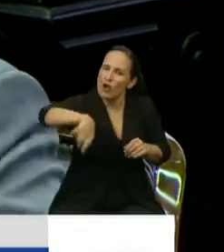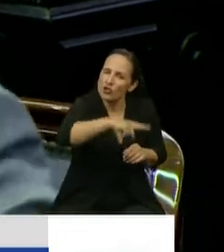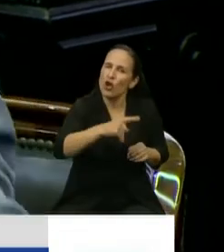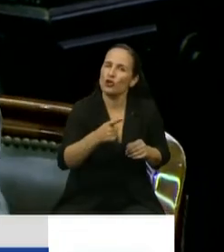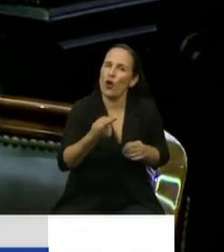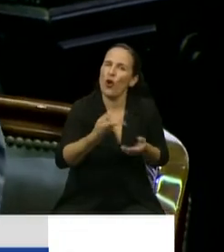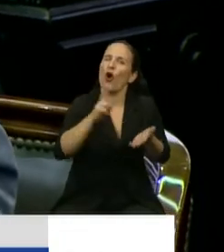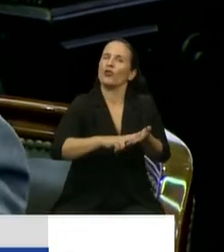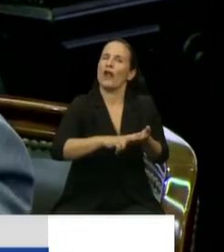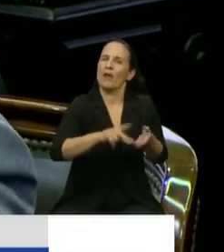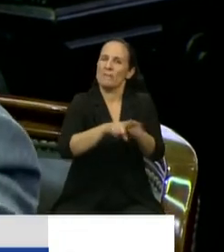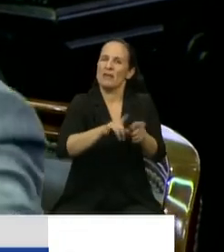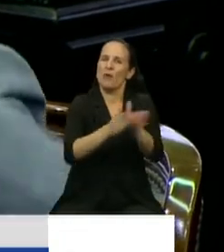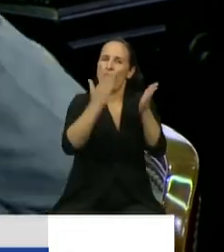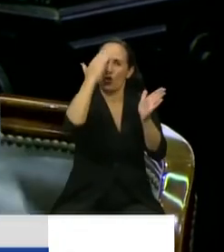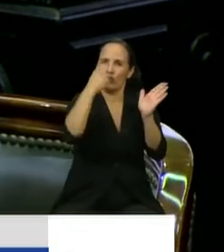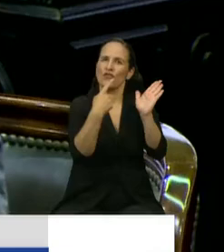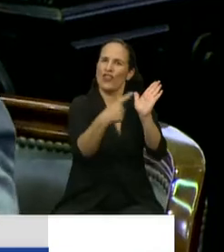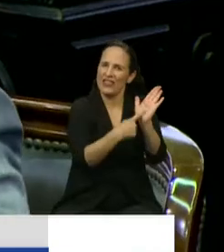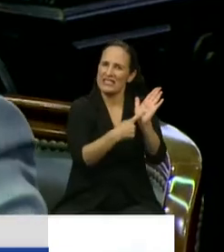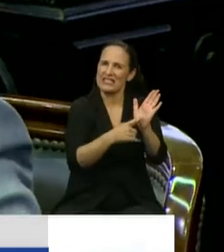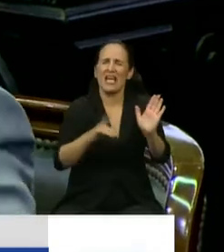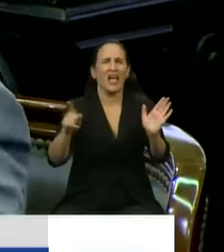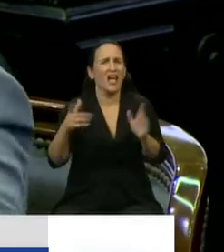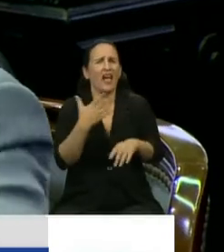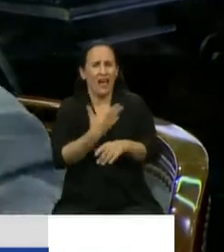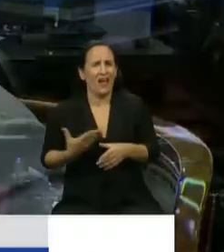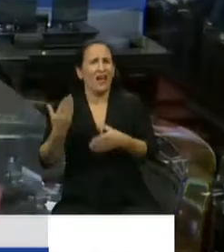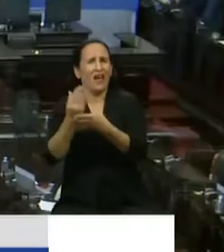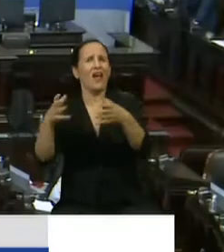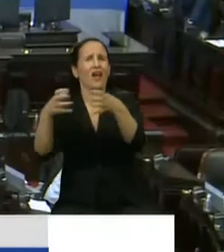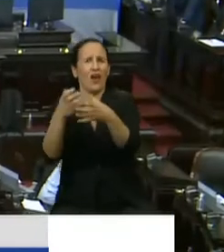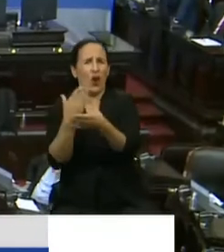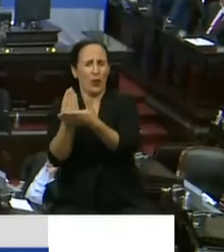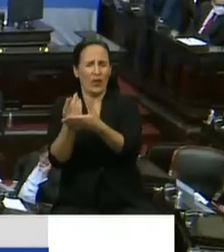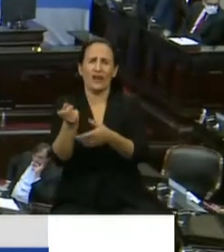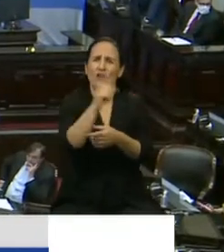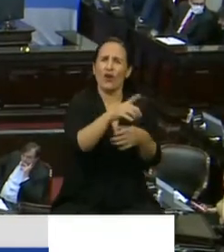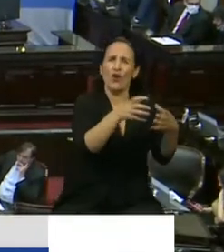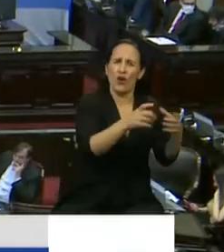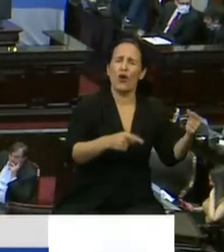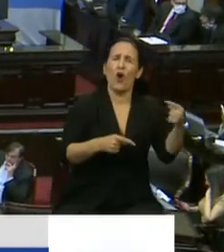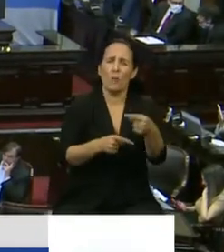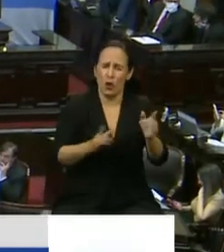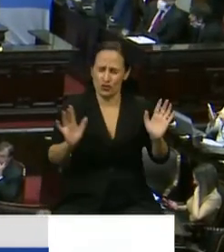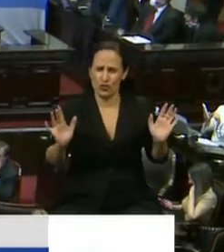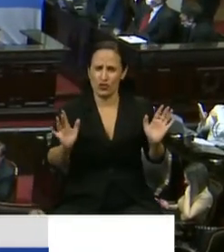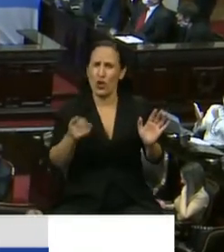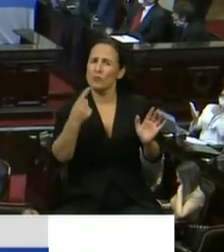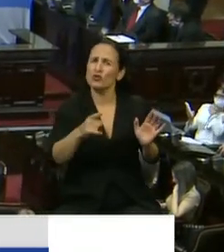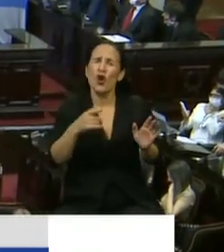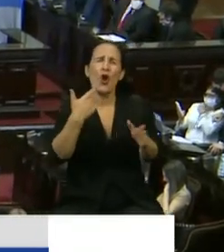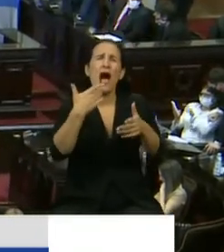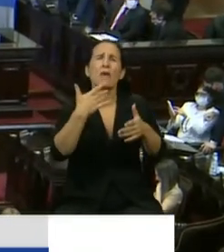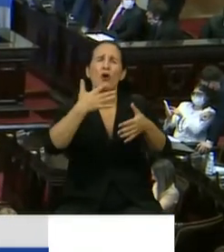No importa si hoy un bloque mayoritario tiene que gobernar y el otro tiene que oponerse. Yo hablo de las razones de verdad, no de la oposición